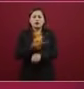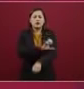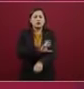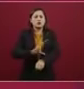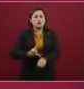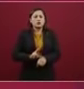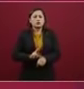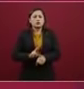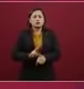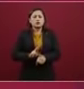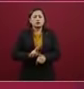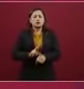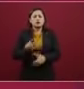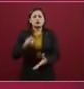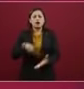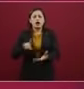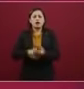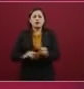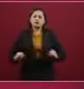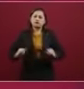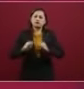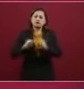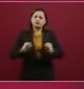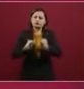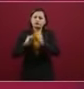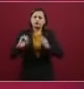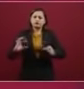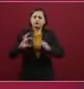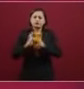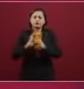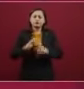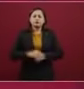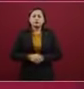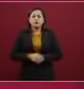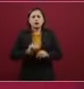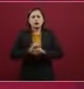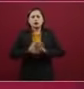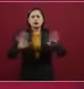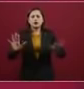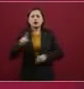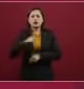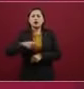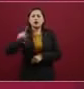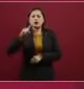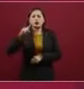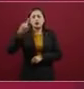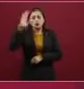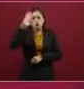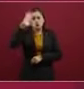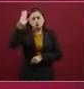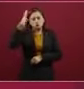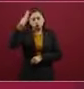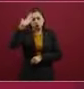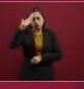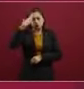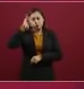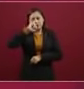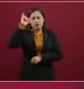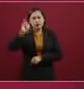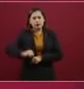operativa interinstitucional. Y, por supuesto, el general de brigada en proceso de